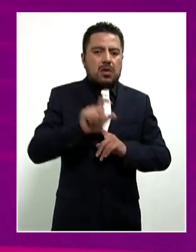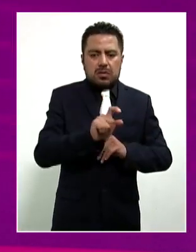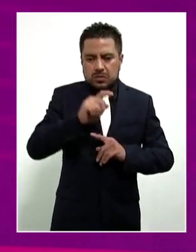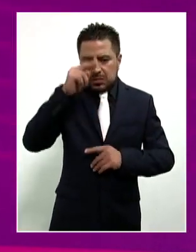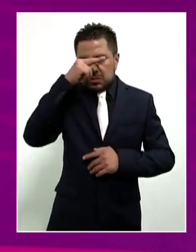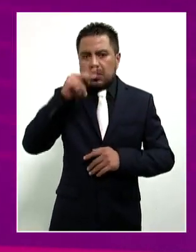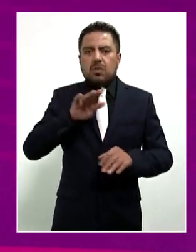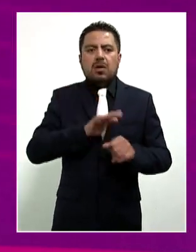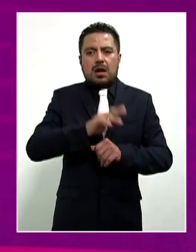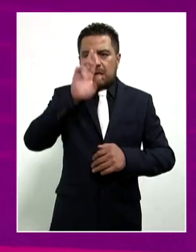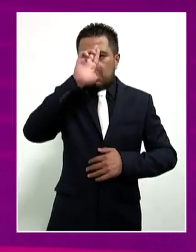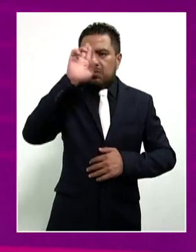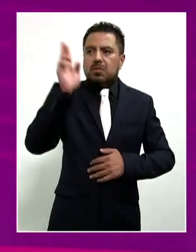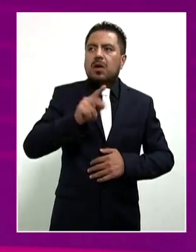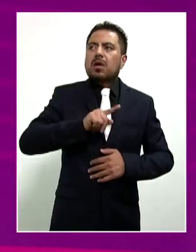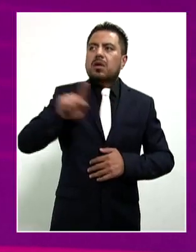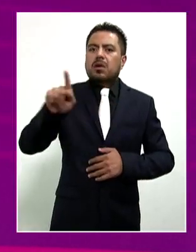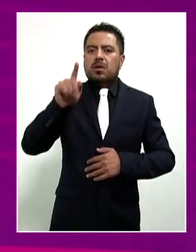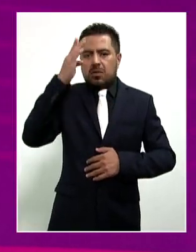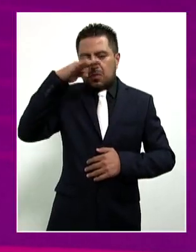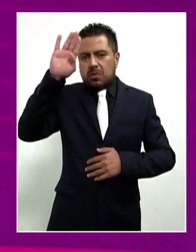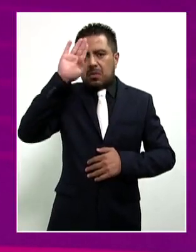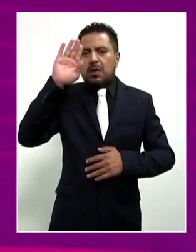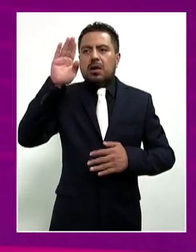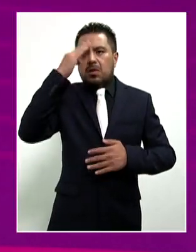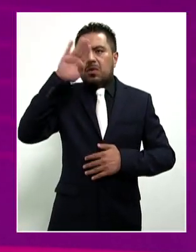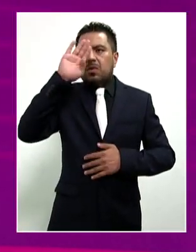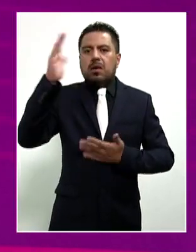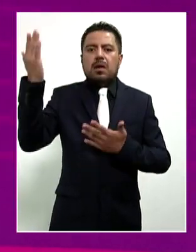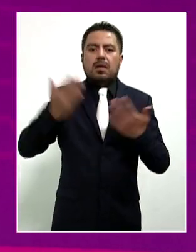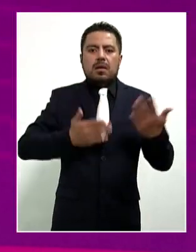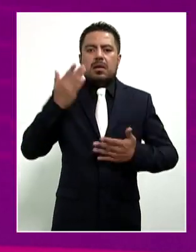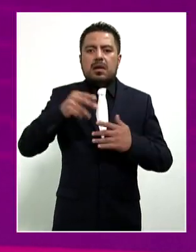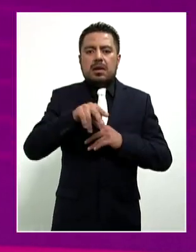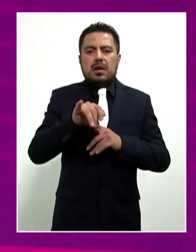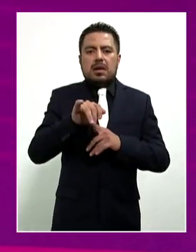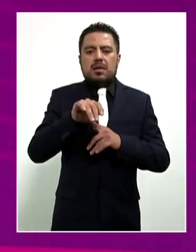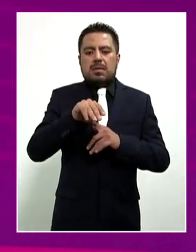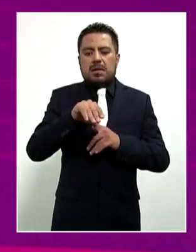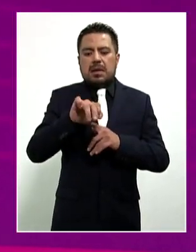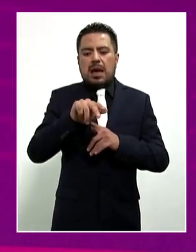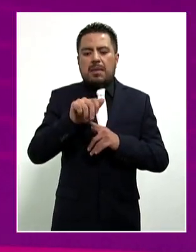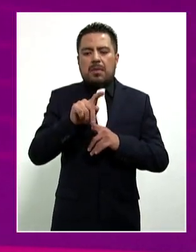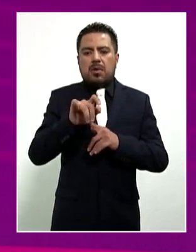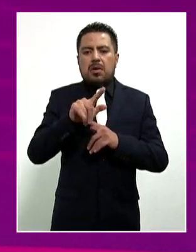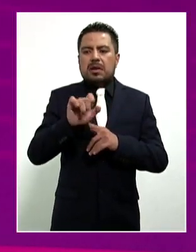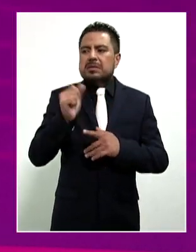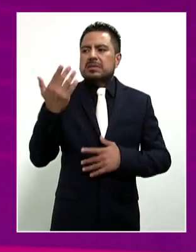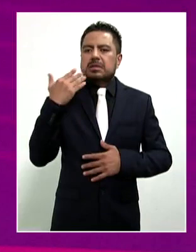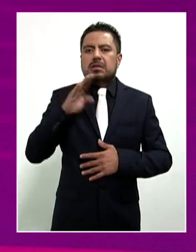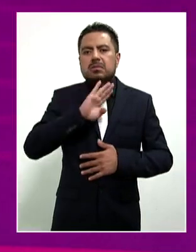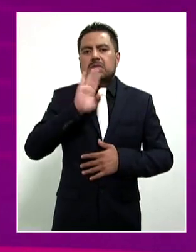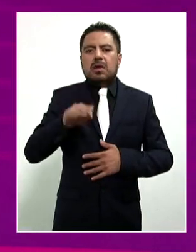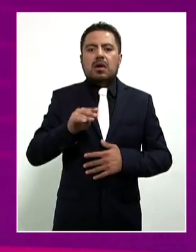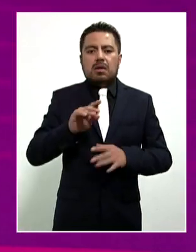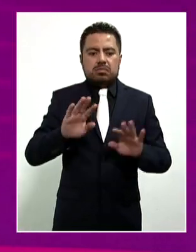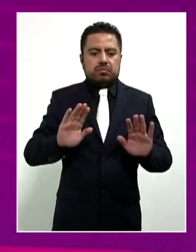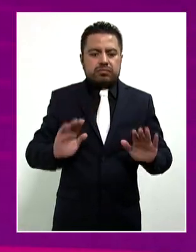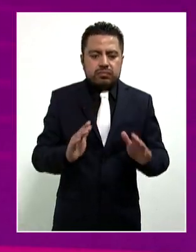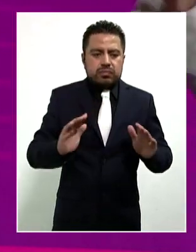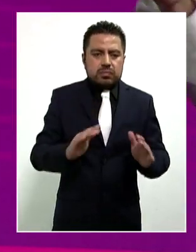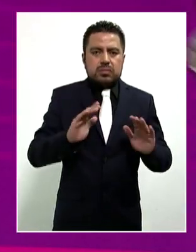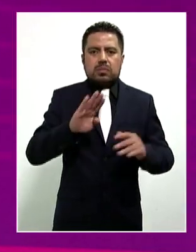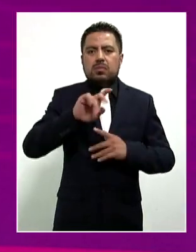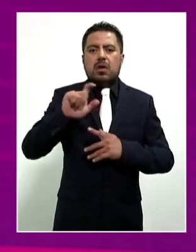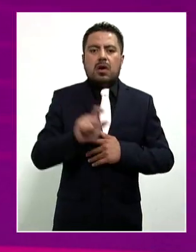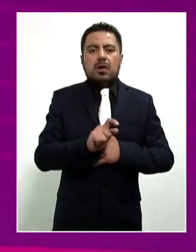la prohibición del boxeo en Cuba y llegan los boxeadores cubanos, entre ellos el Mantequilla Nápoles, que acaba de morir, que forma muchos boxeadores en México que